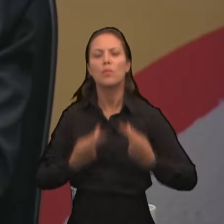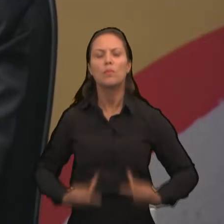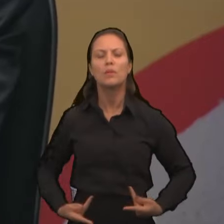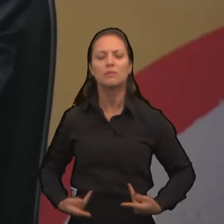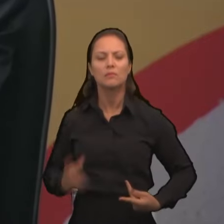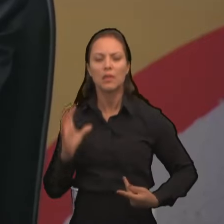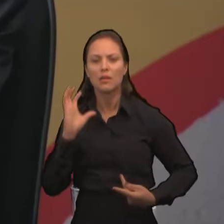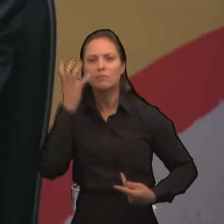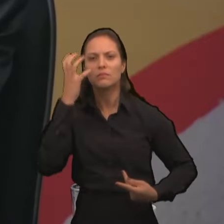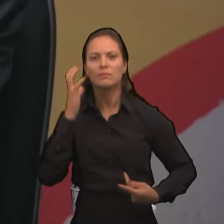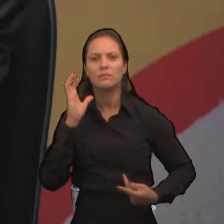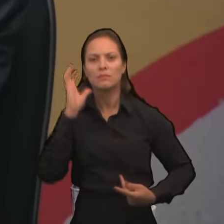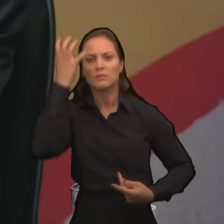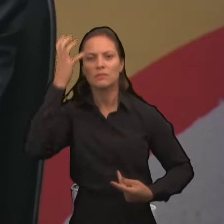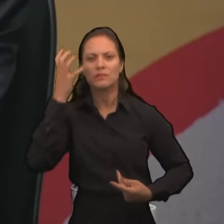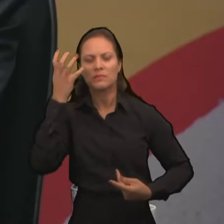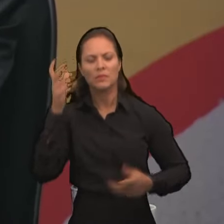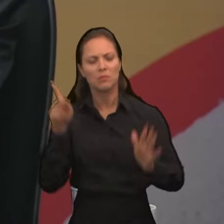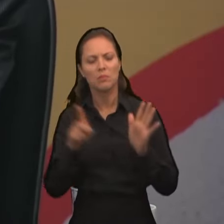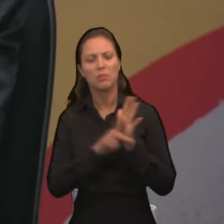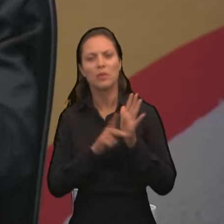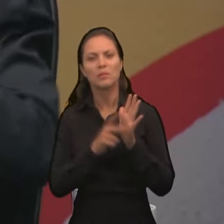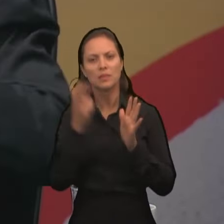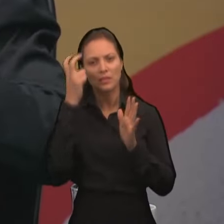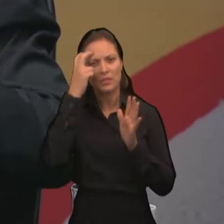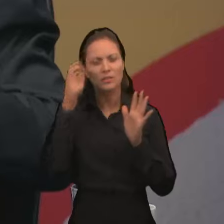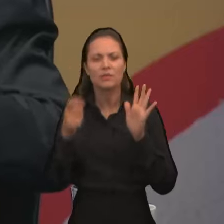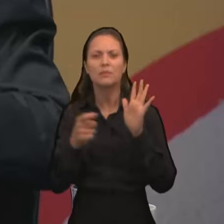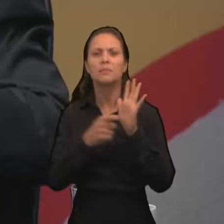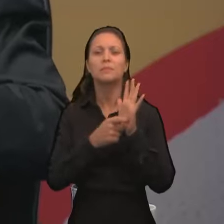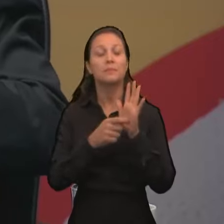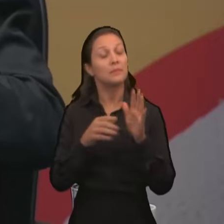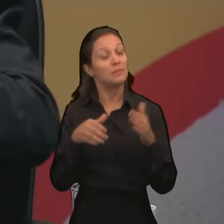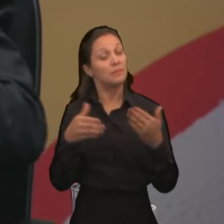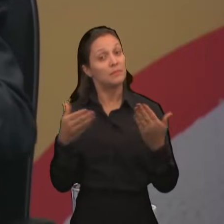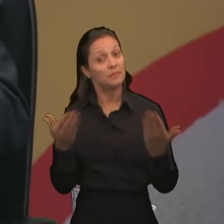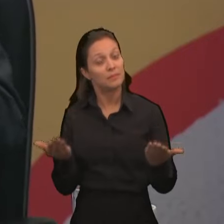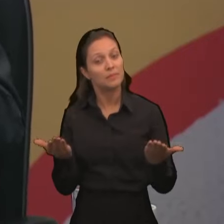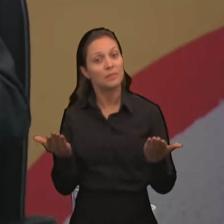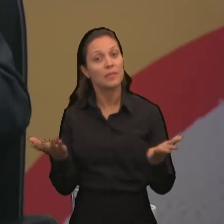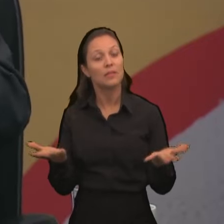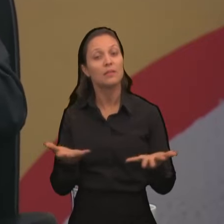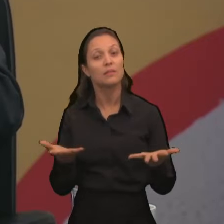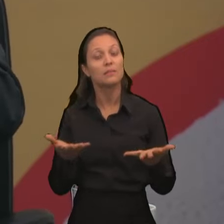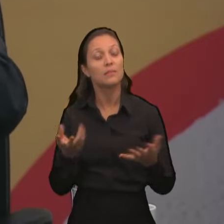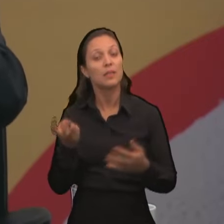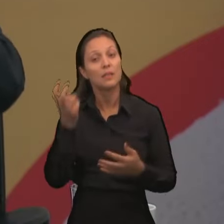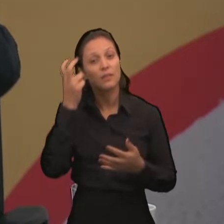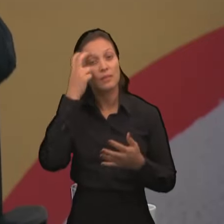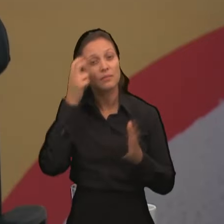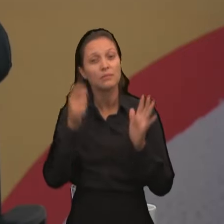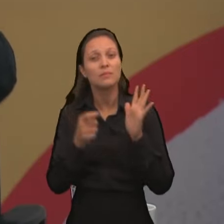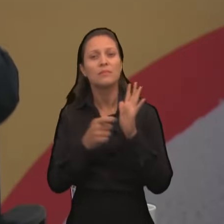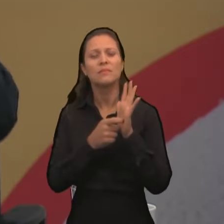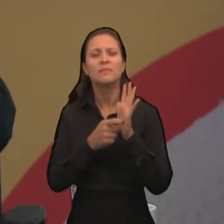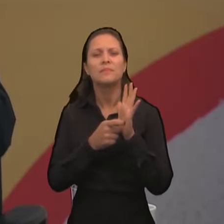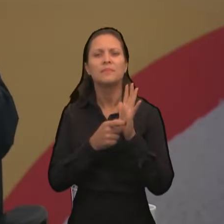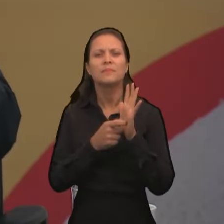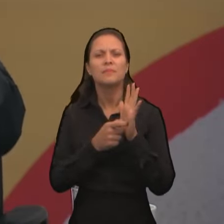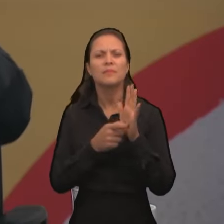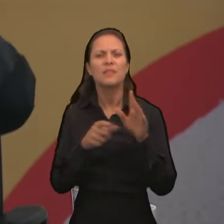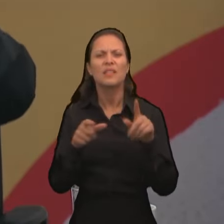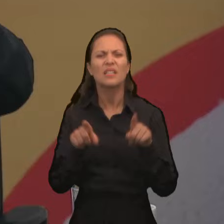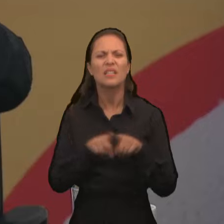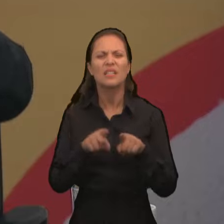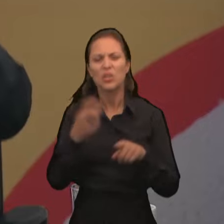humanas. Básicamente, es lo que hace. Solo que hoy en día, en el estado de arte que estamos, la inteligencia artificial